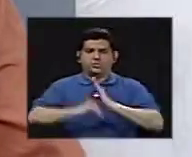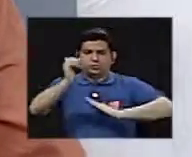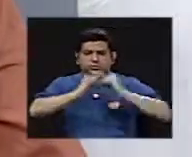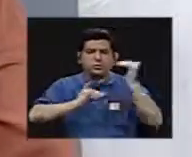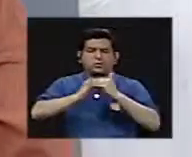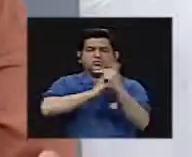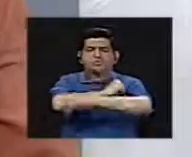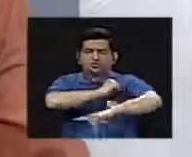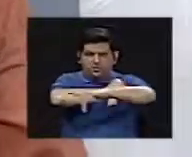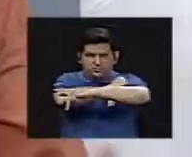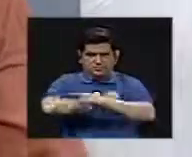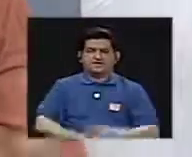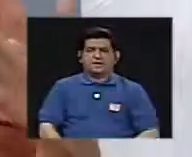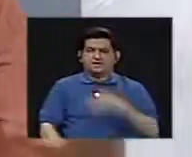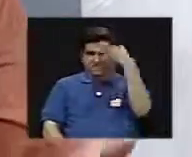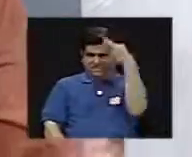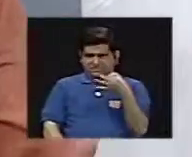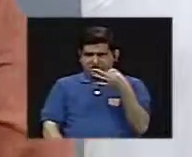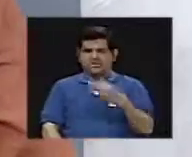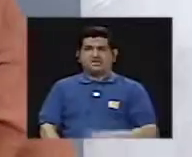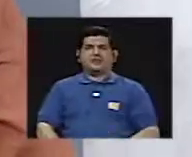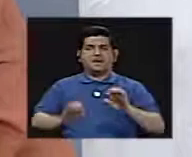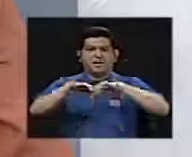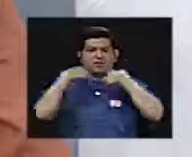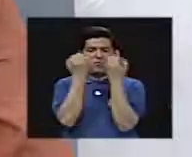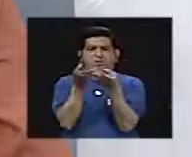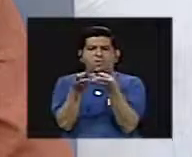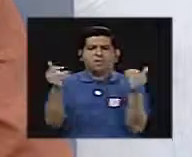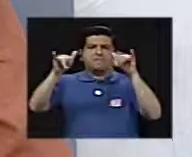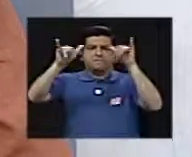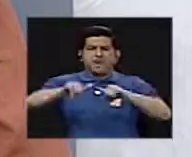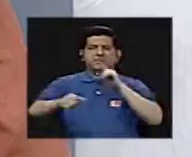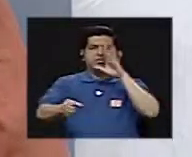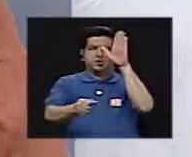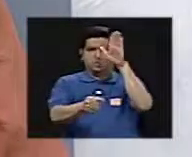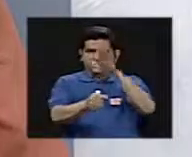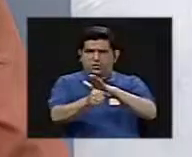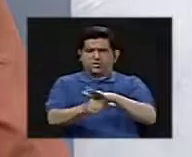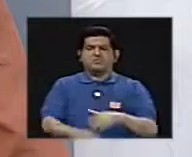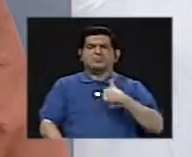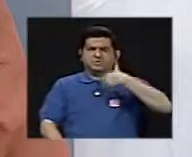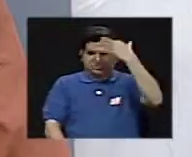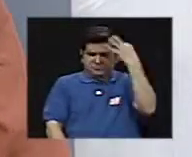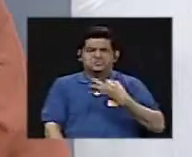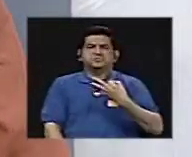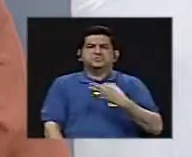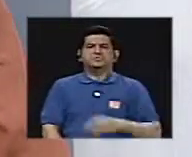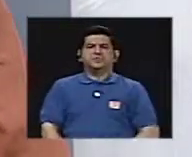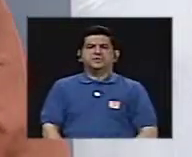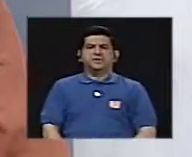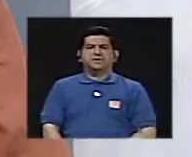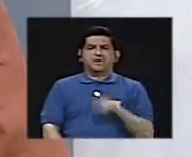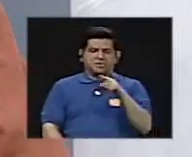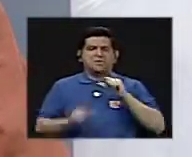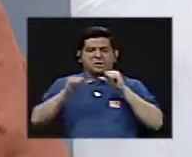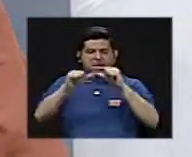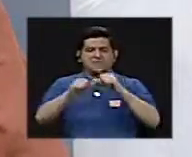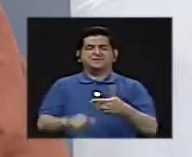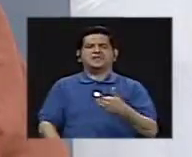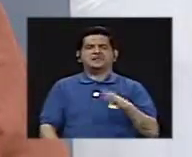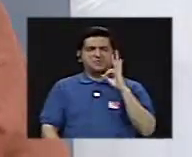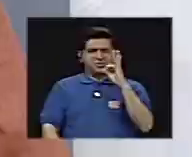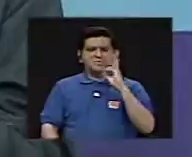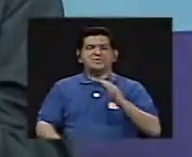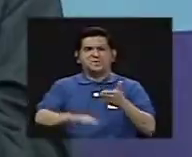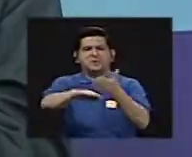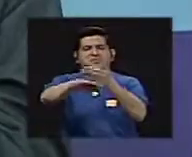nación. Y sí. Yo creo que a la hora que el equipo de producción mantiene ese compromiso, me parece que seguimos con salud hacia adelante